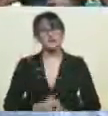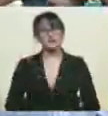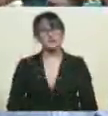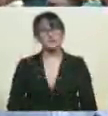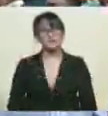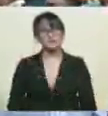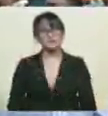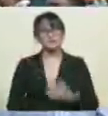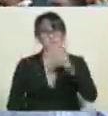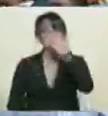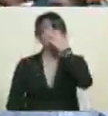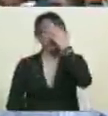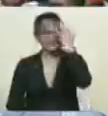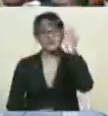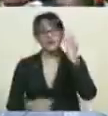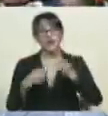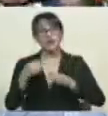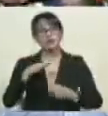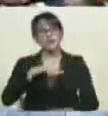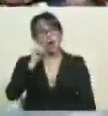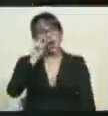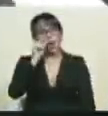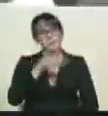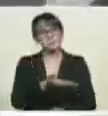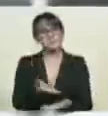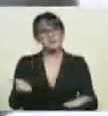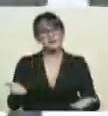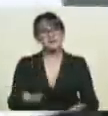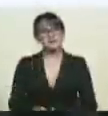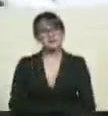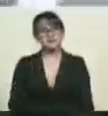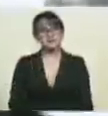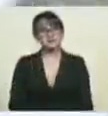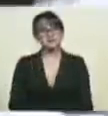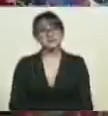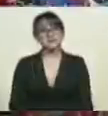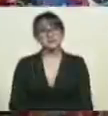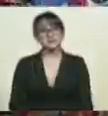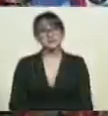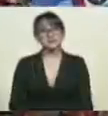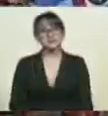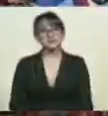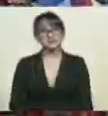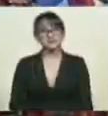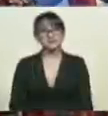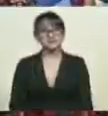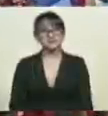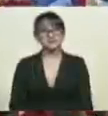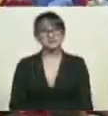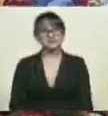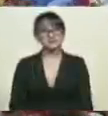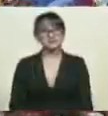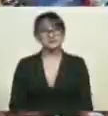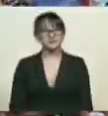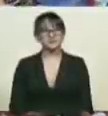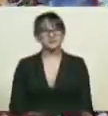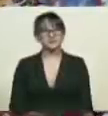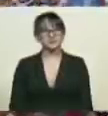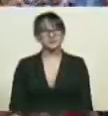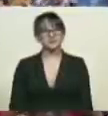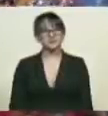¿Cómo están los hombres guerreros? ¡Que viva José Leonardo Chirino!